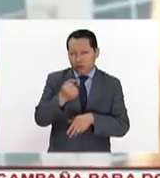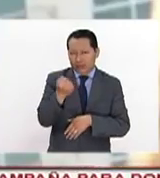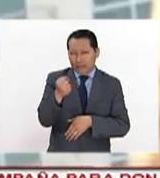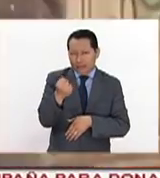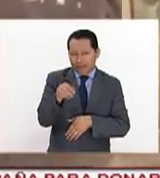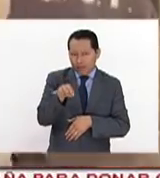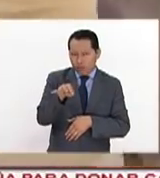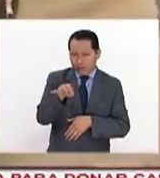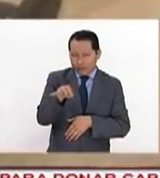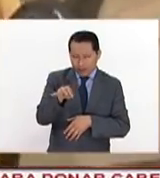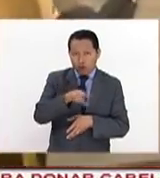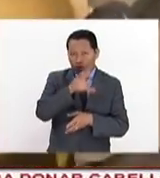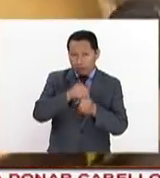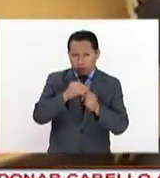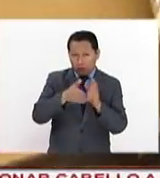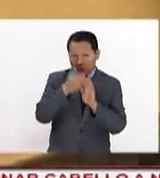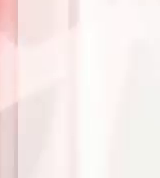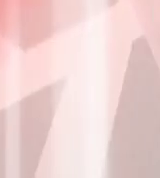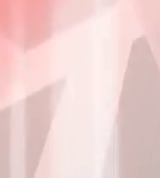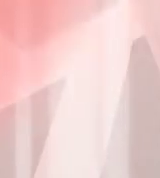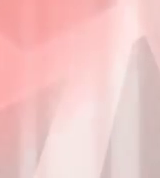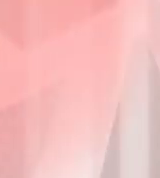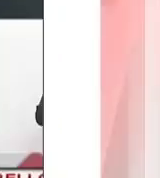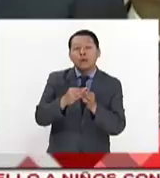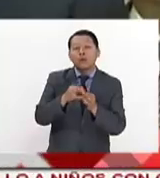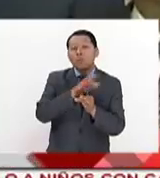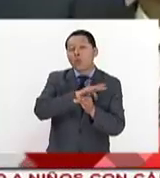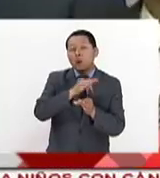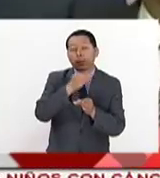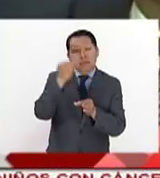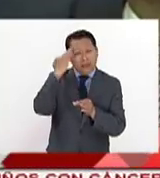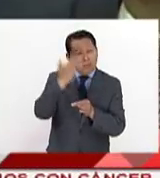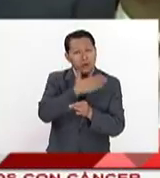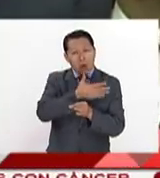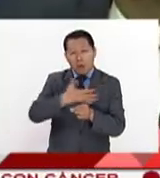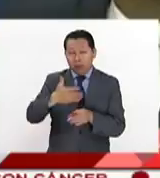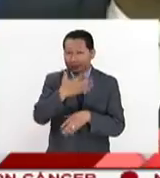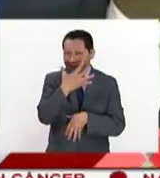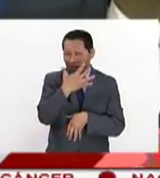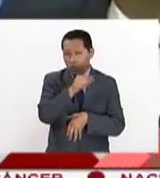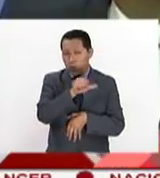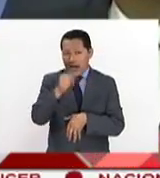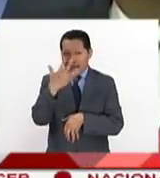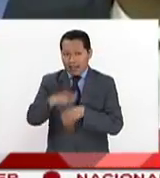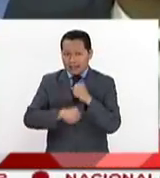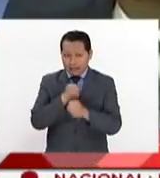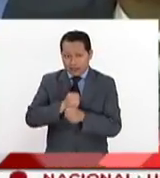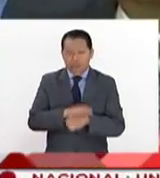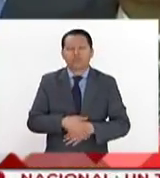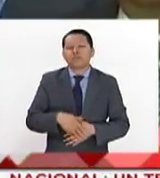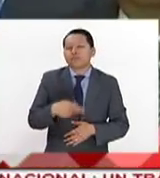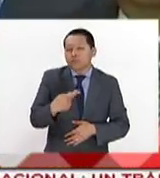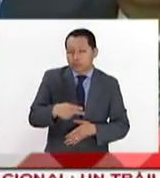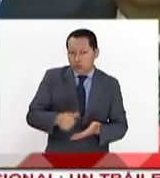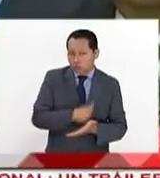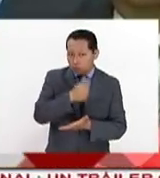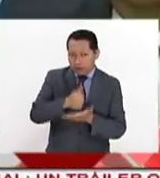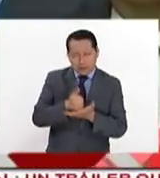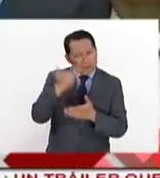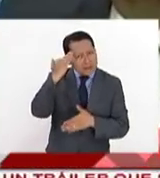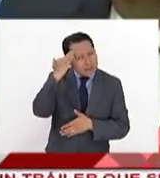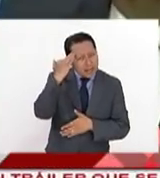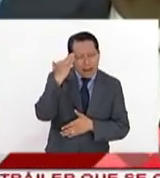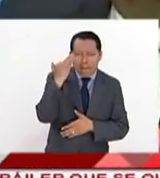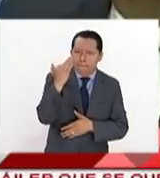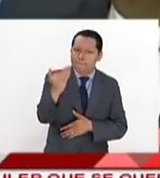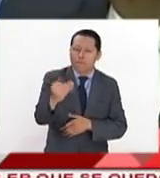tardar de 5 a 6 años. Es un proceso que nos llevará años aquí en la ciudad. Es un proceso en el